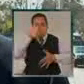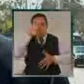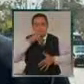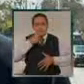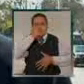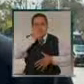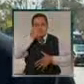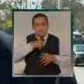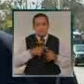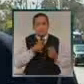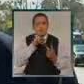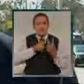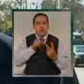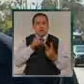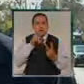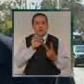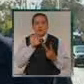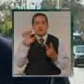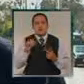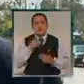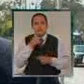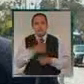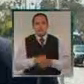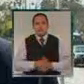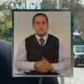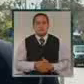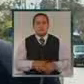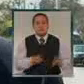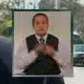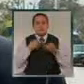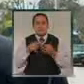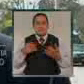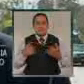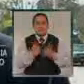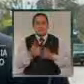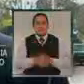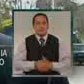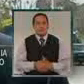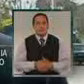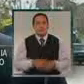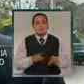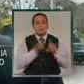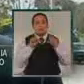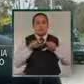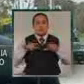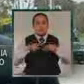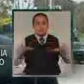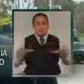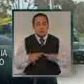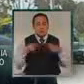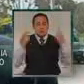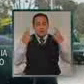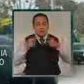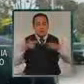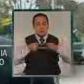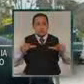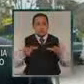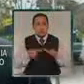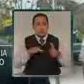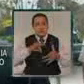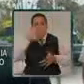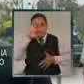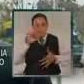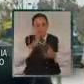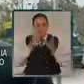aviar, Newcastle o traqueolaringitis de las aves, ¿no? Pero el laboratorio de microbiología, el laboratorio de biología